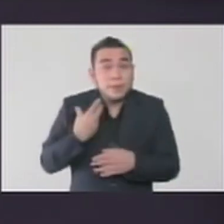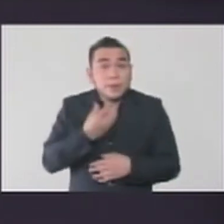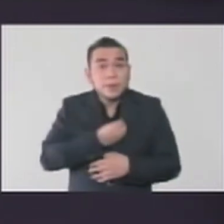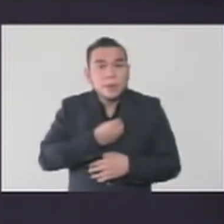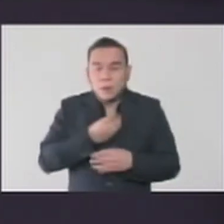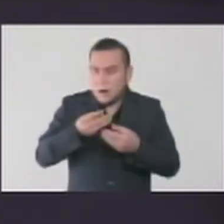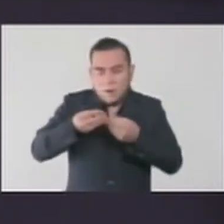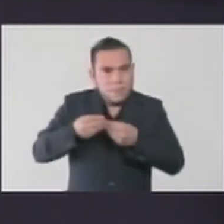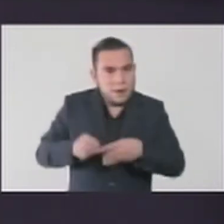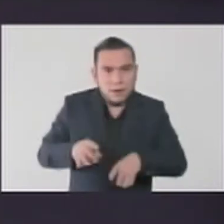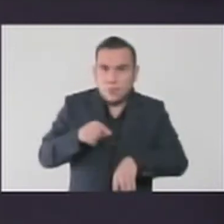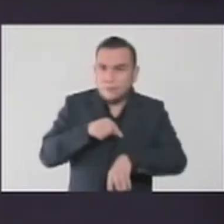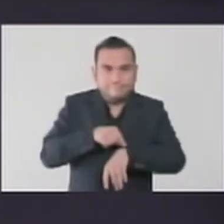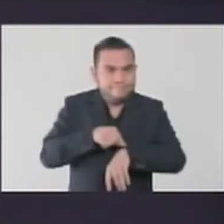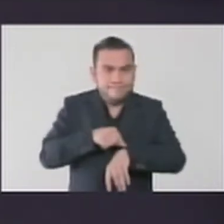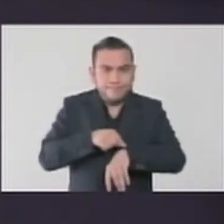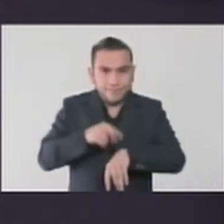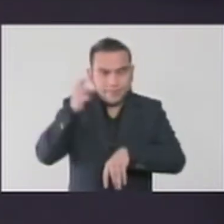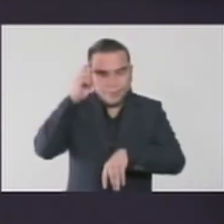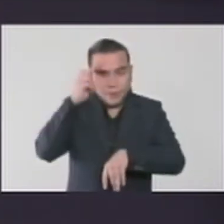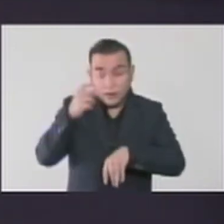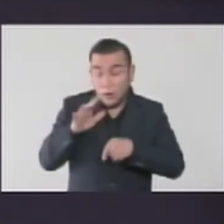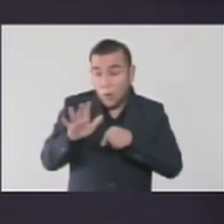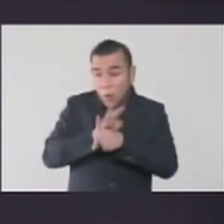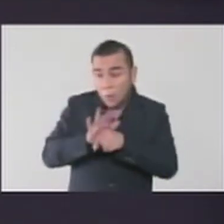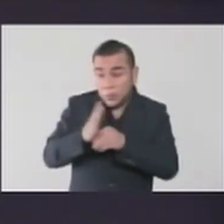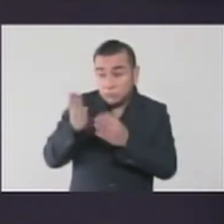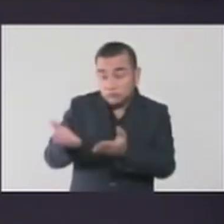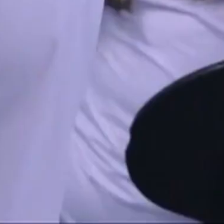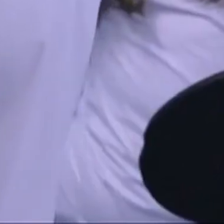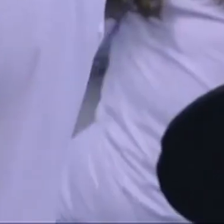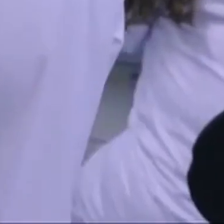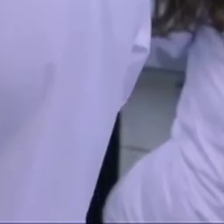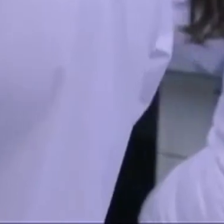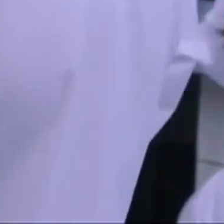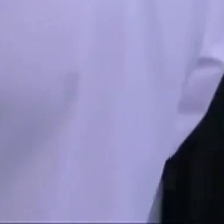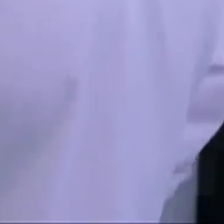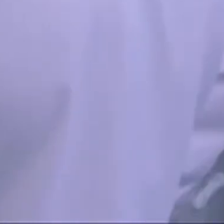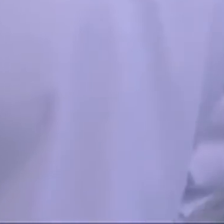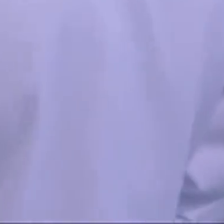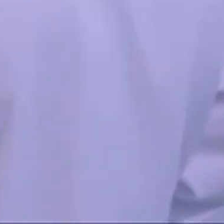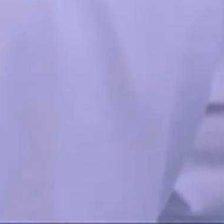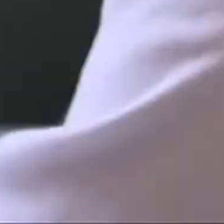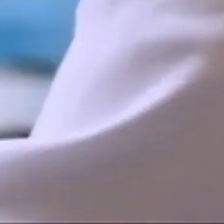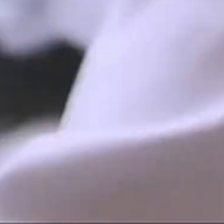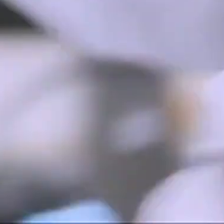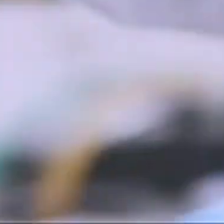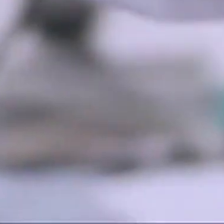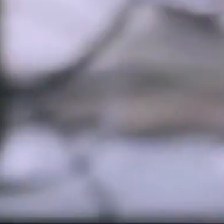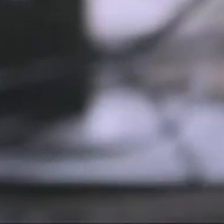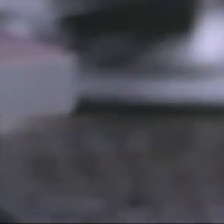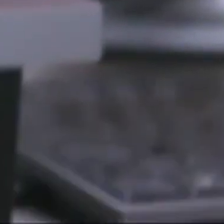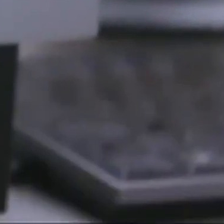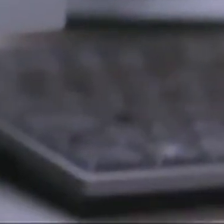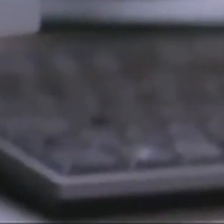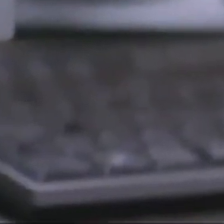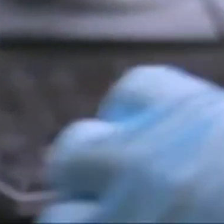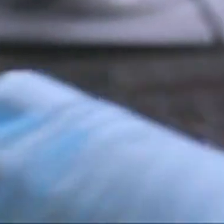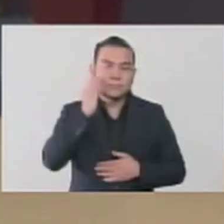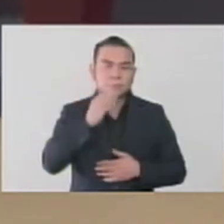perder tiempo vamos a ir utilizando las vacunas que vayan viniendo edgardo portillo pss